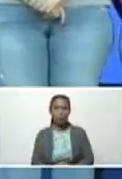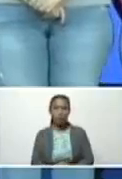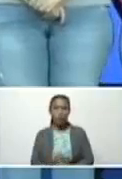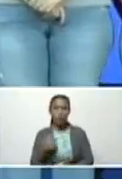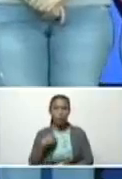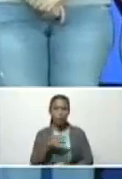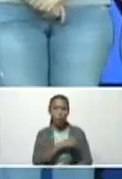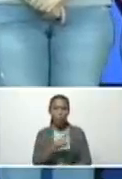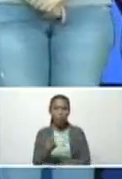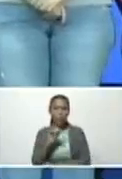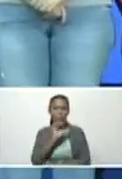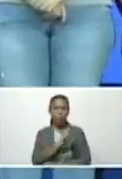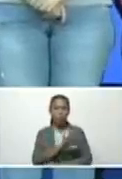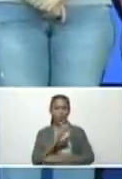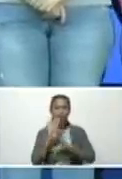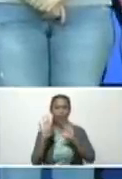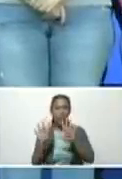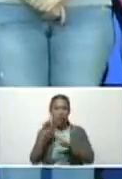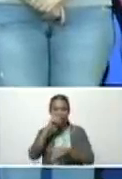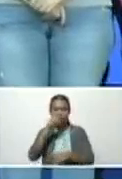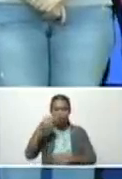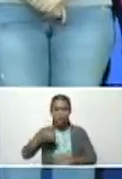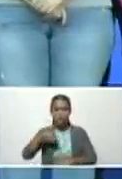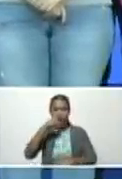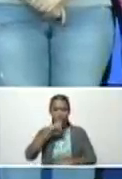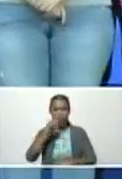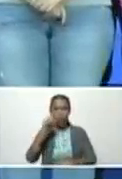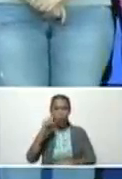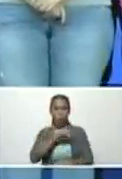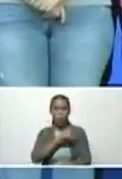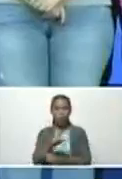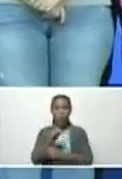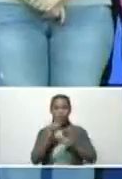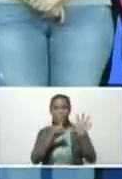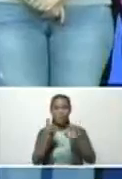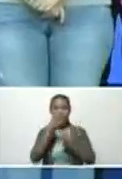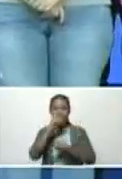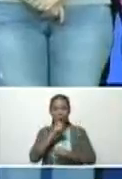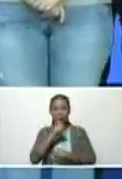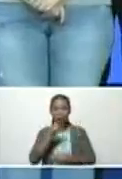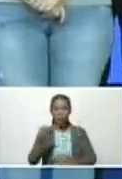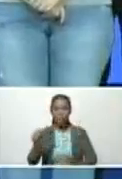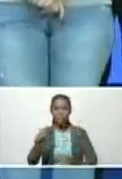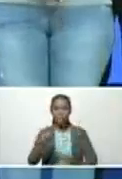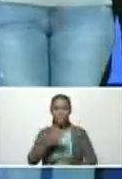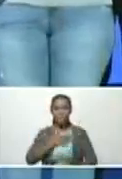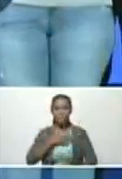Cumplí 59 años y este año voy a cumplir 60 años por el pecho.